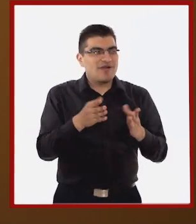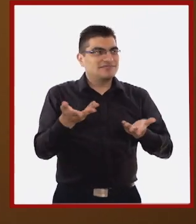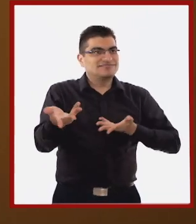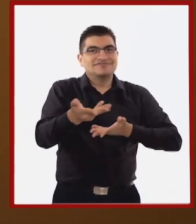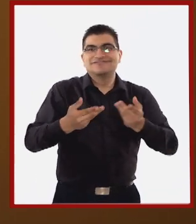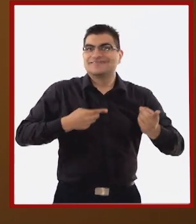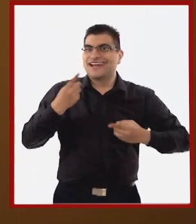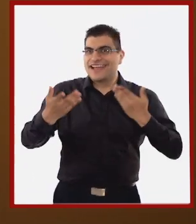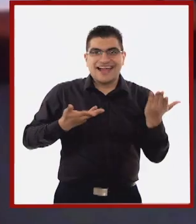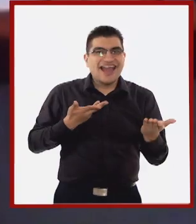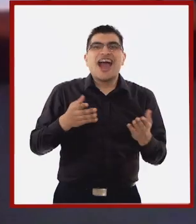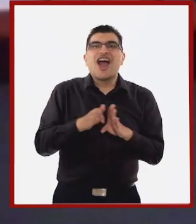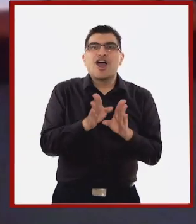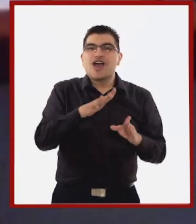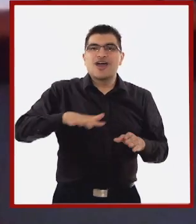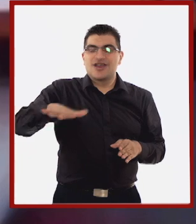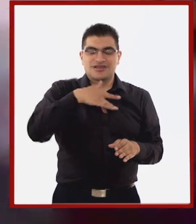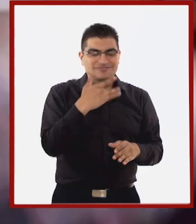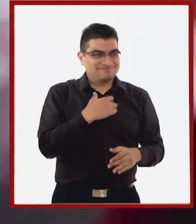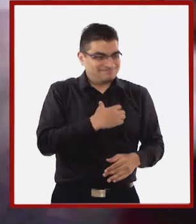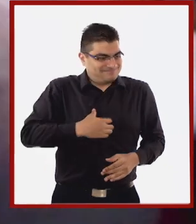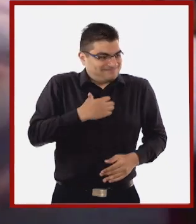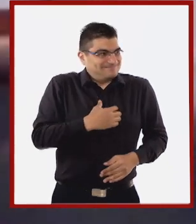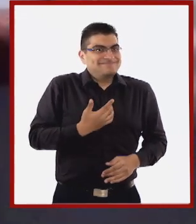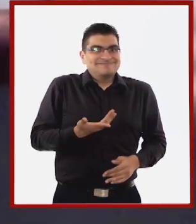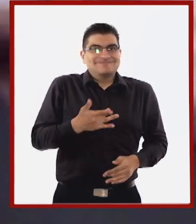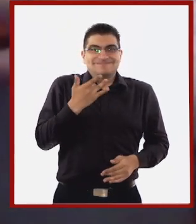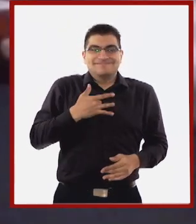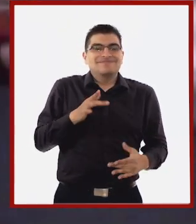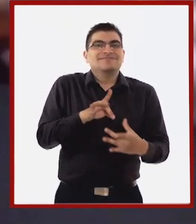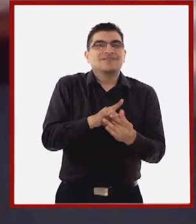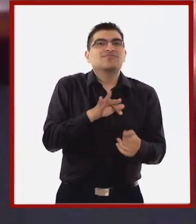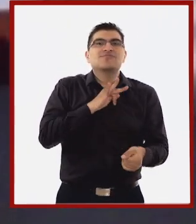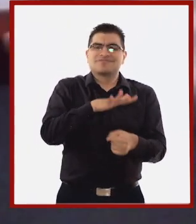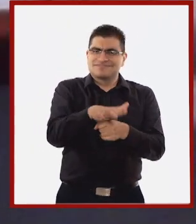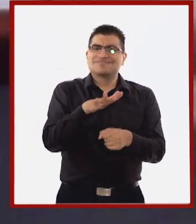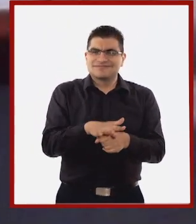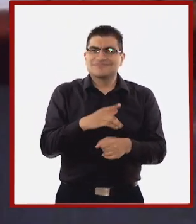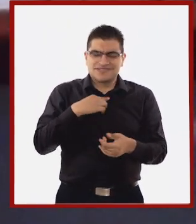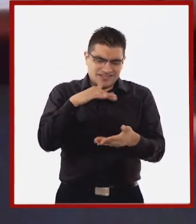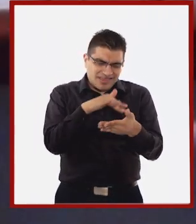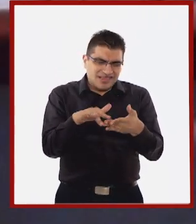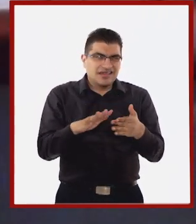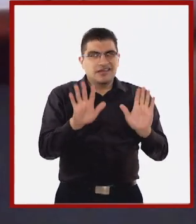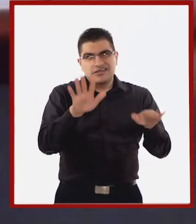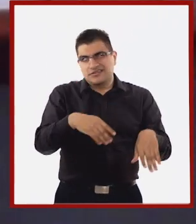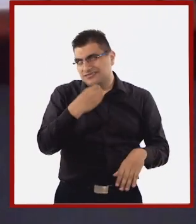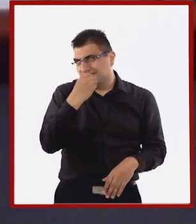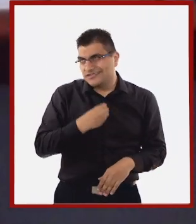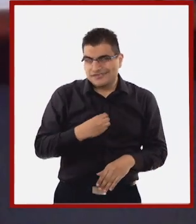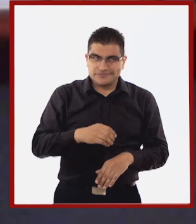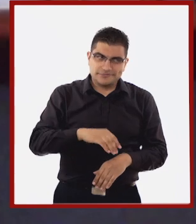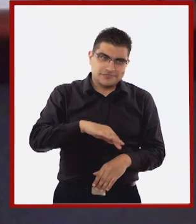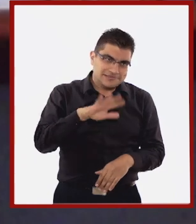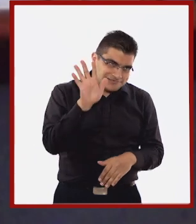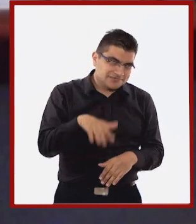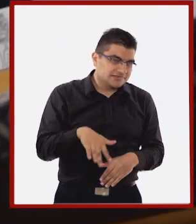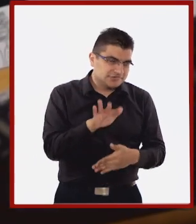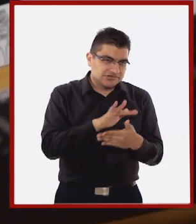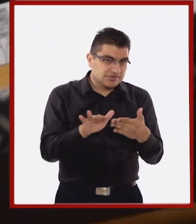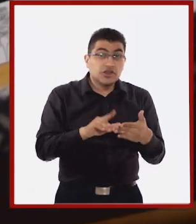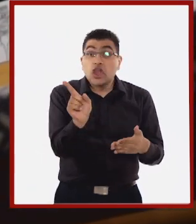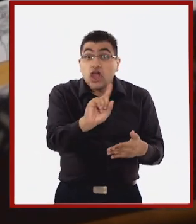de gozo, y eso también es muy importante. Es decir, dejar de ver la lectura como una obligación y empezarla a